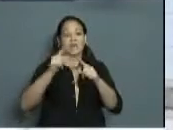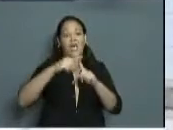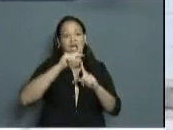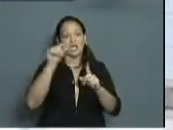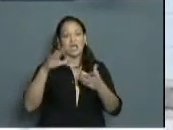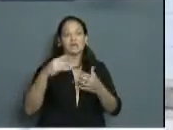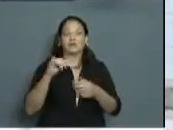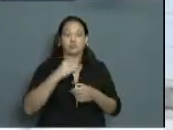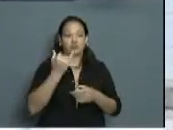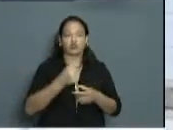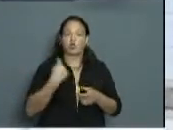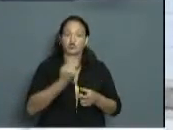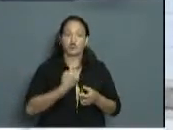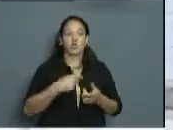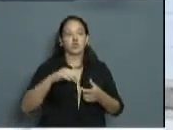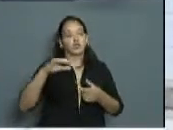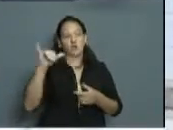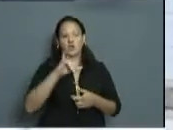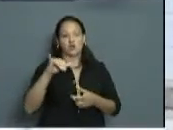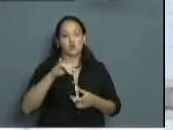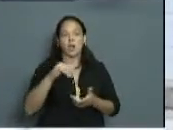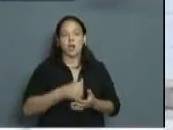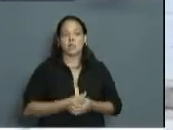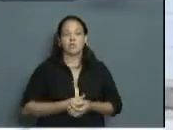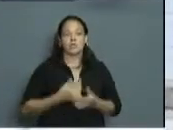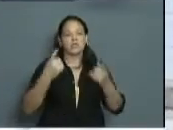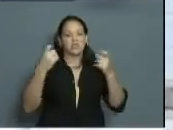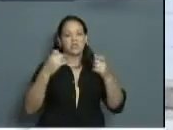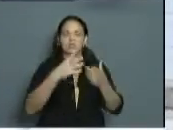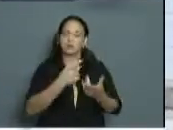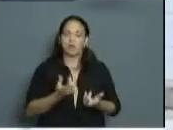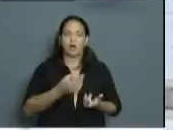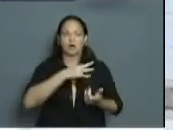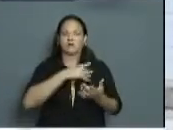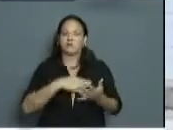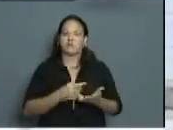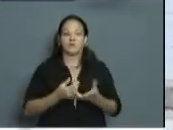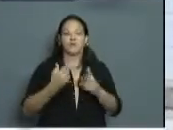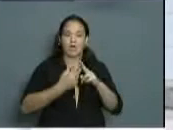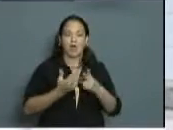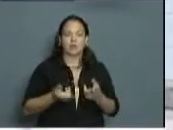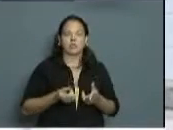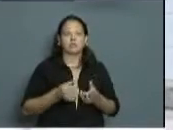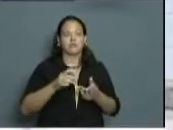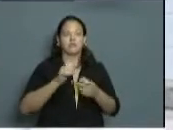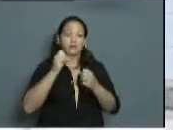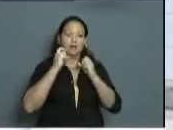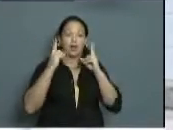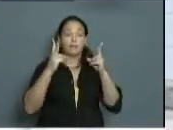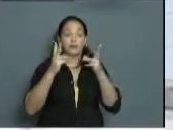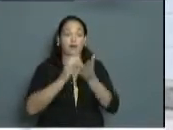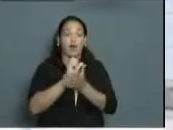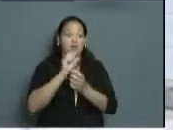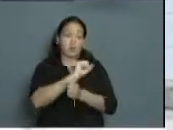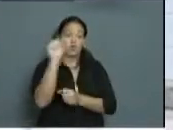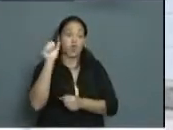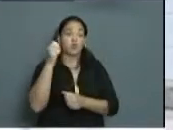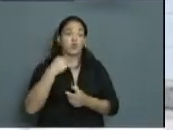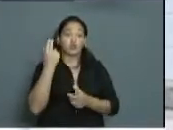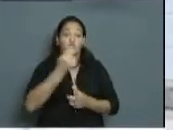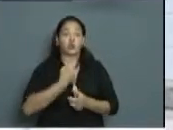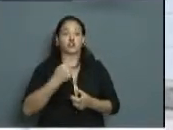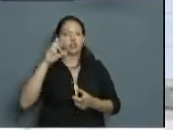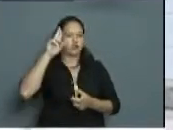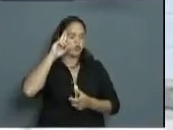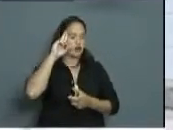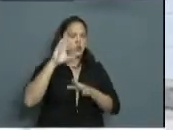lo largo de la Fuerza Armada de tanta importancia y que necesitara tanta sensibilidad, tanta humanidad como esta de salvar vidas. Todos vamos a recordar esta etapa como un